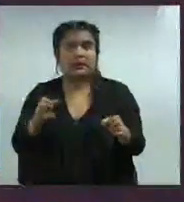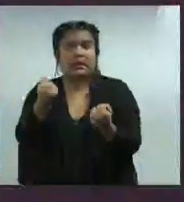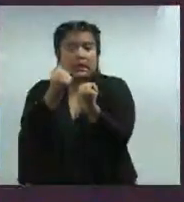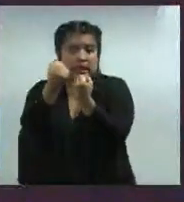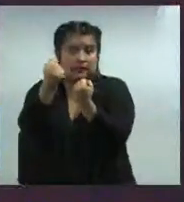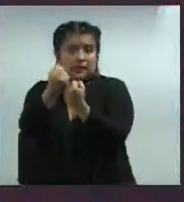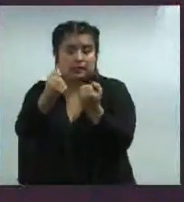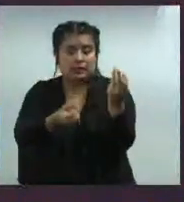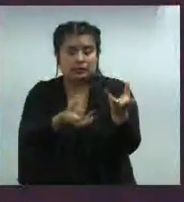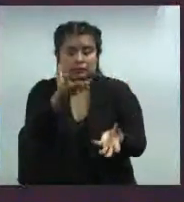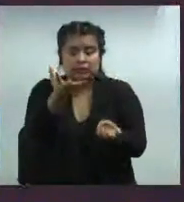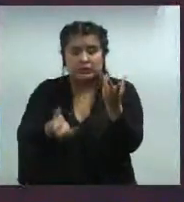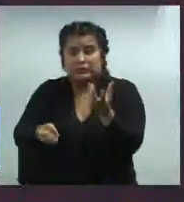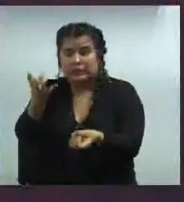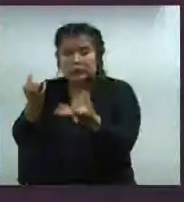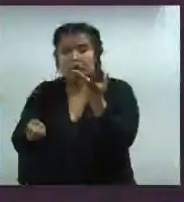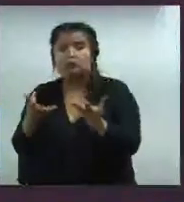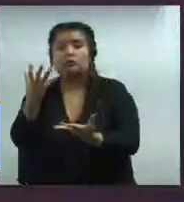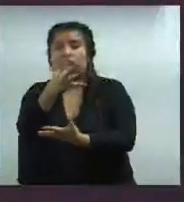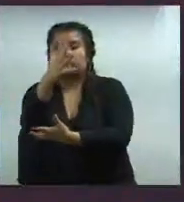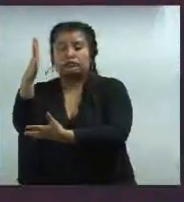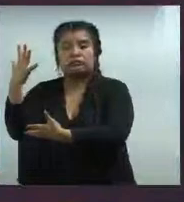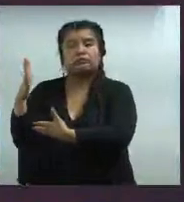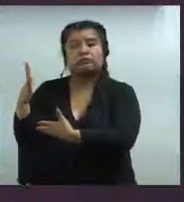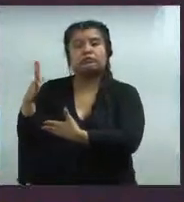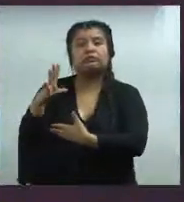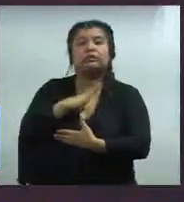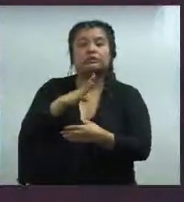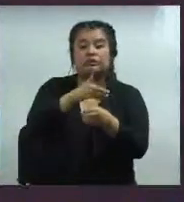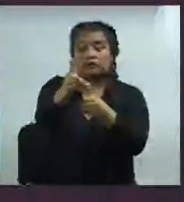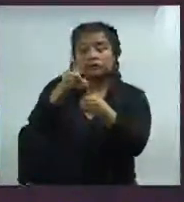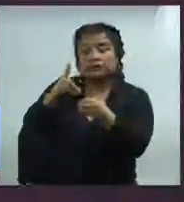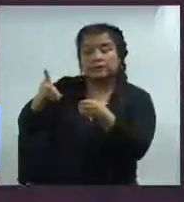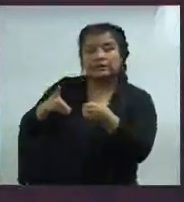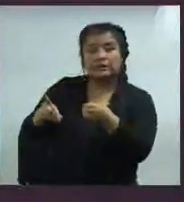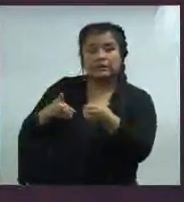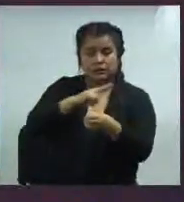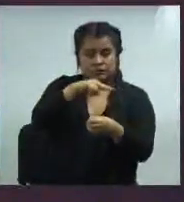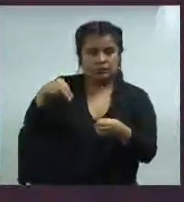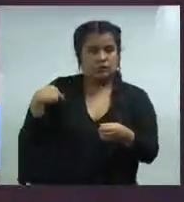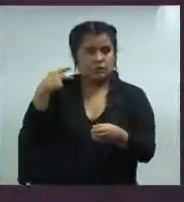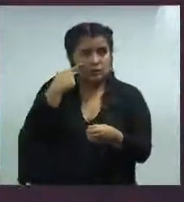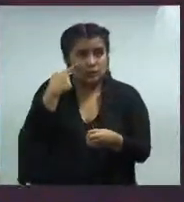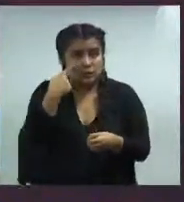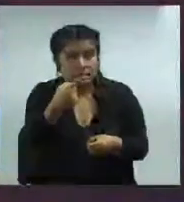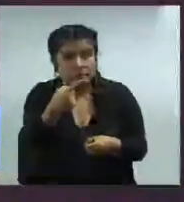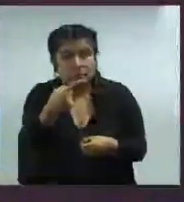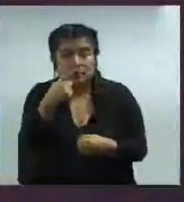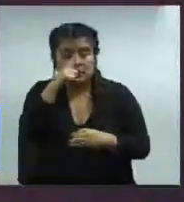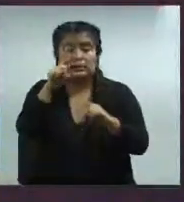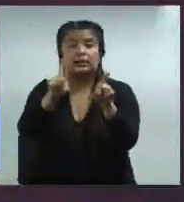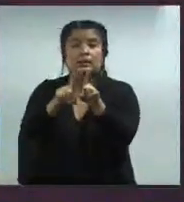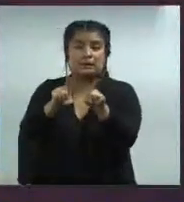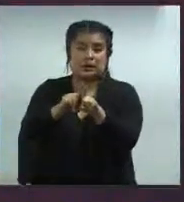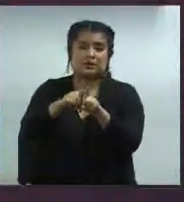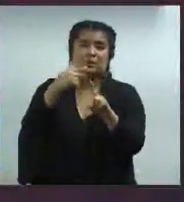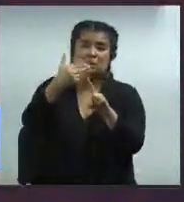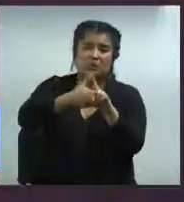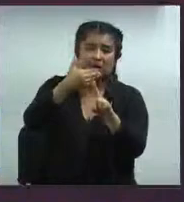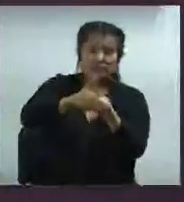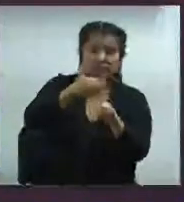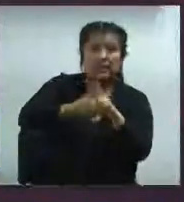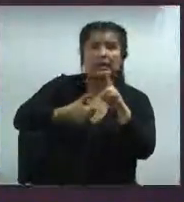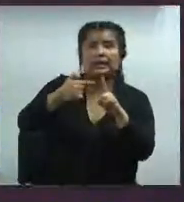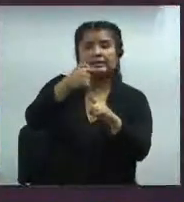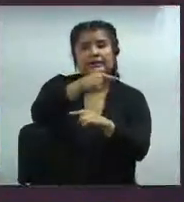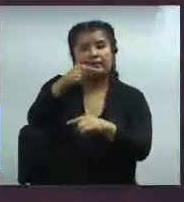los incendios que han suscitado en los diferentes departamentos de los cuales muchos hemos estado atrás. Tuvimos el inconveniente la